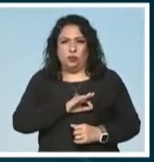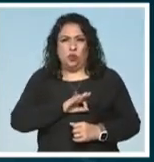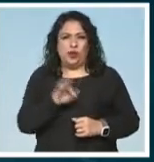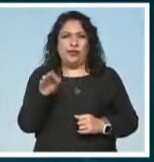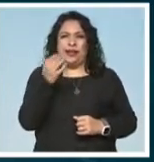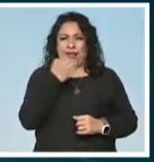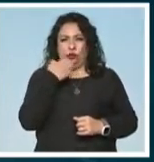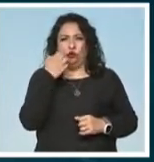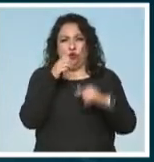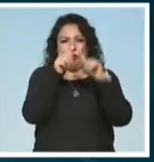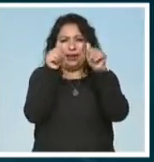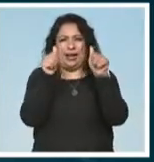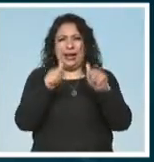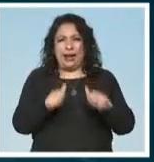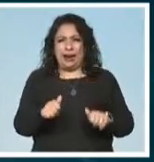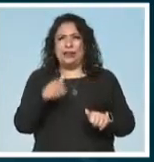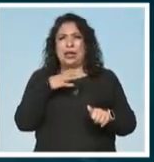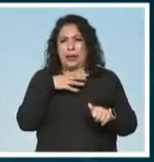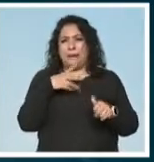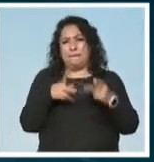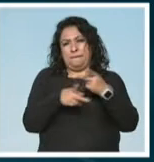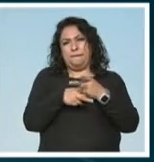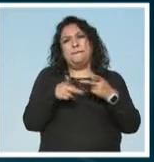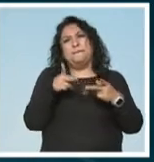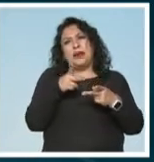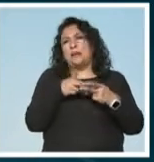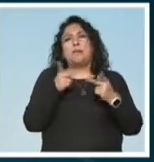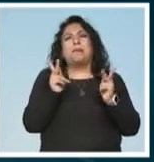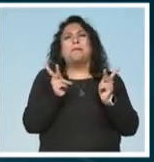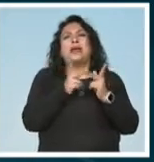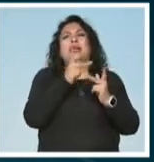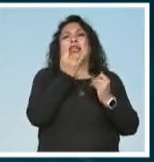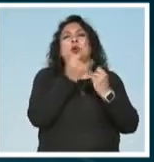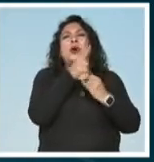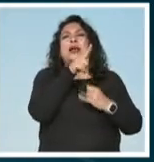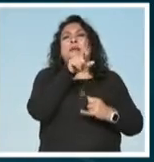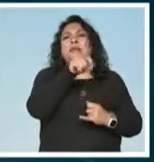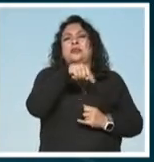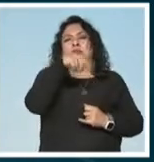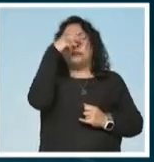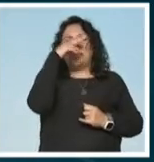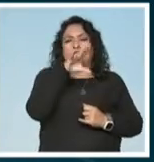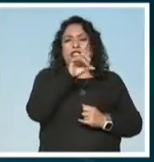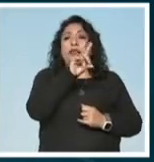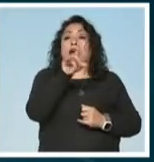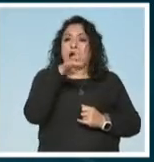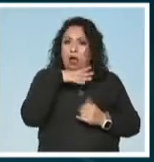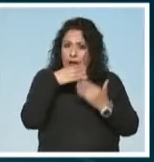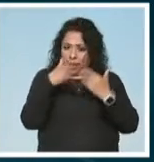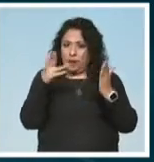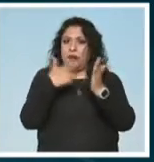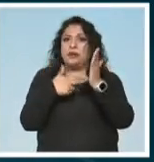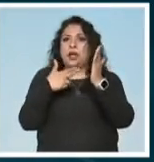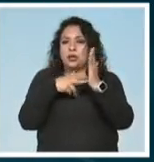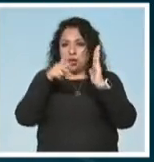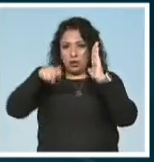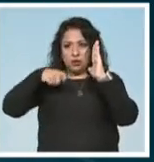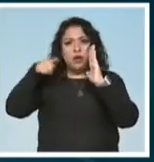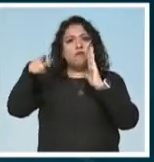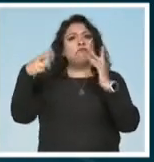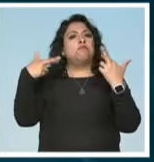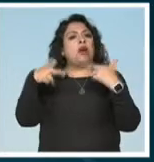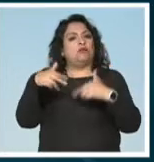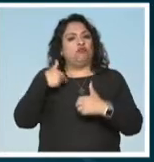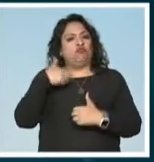la Escuela de Artes, que tiene nivel bachillerato, un poco como el CEDAR de México, abriera un taller de cinematografía desde hace años, en el que él es el